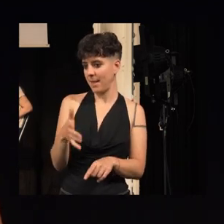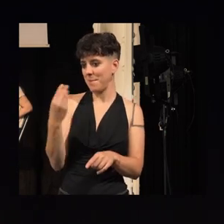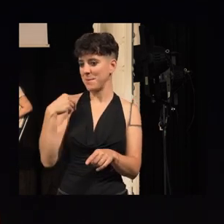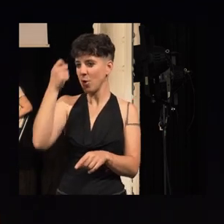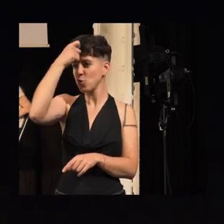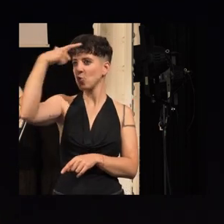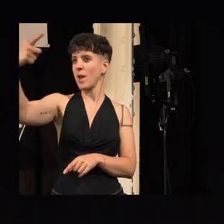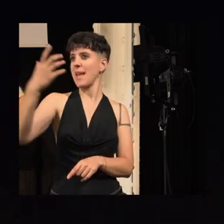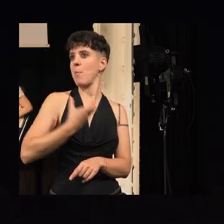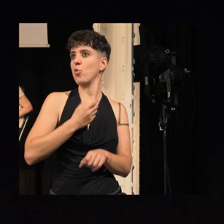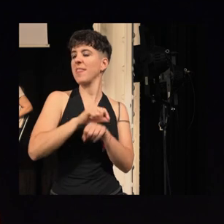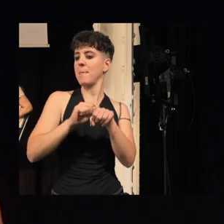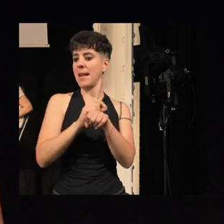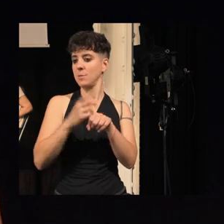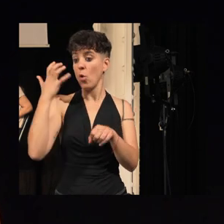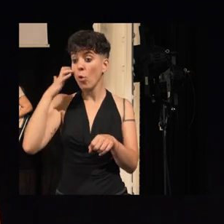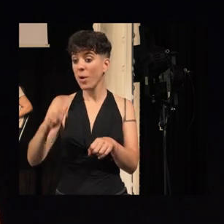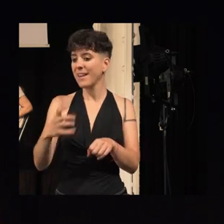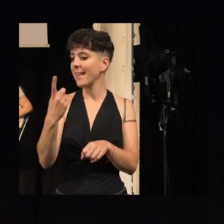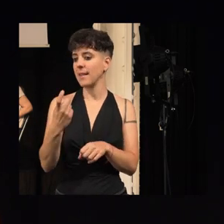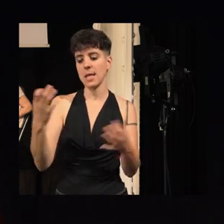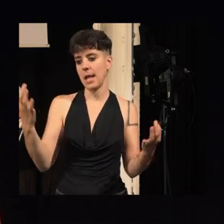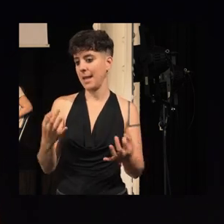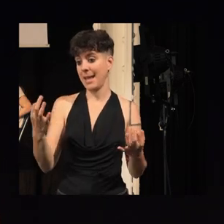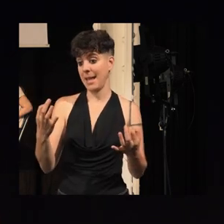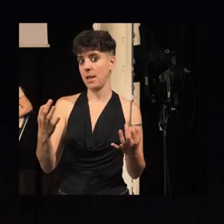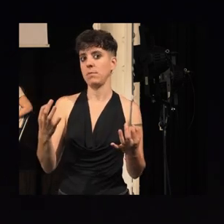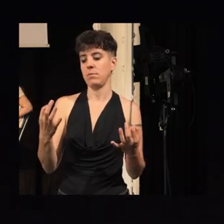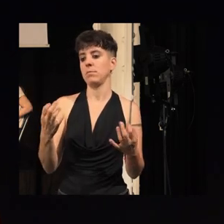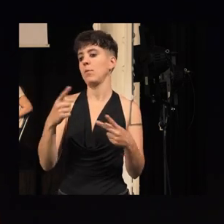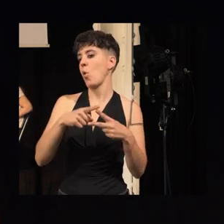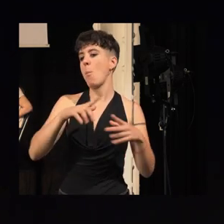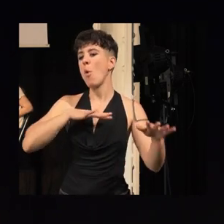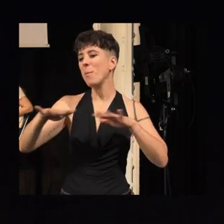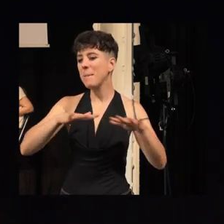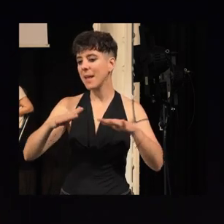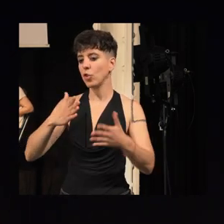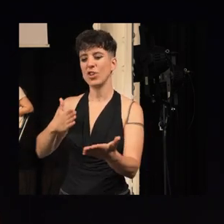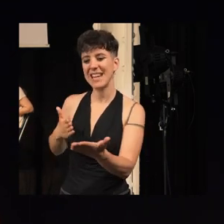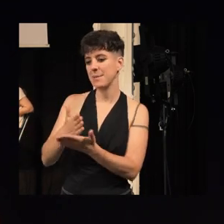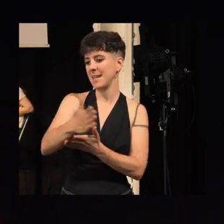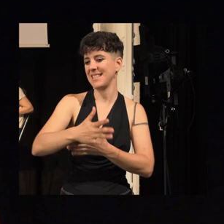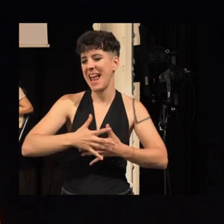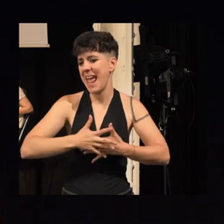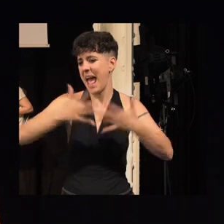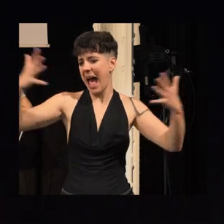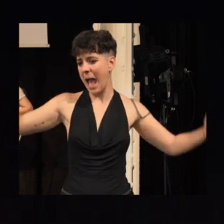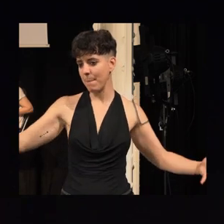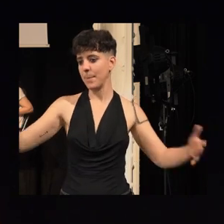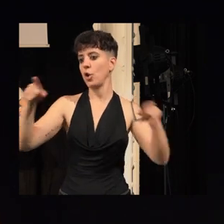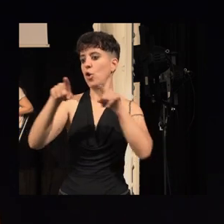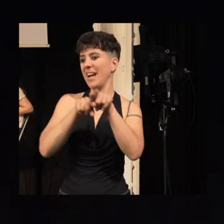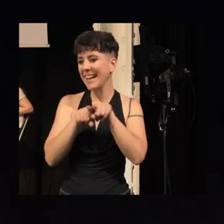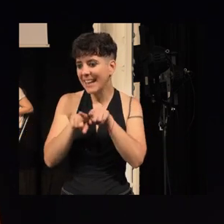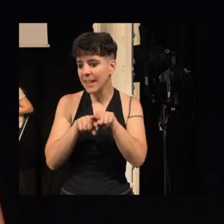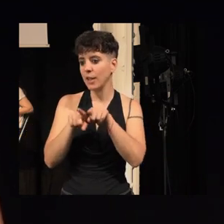del municipalismo queer, se necesita en primer lugar de un movimiento, como he dicho, de un movimiento transversal y amplio, un movimiento crítico que